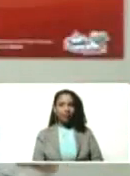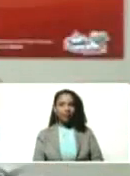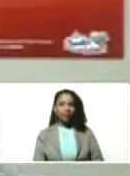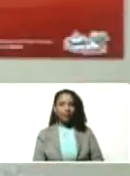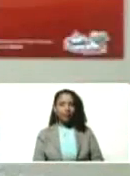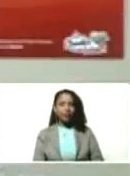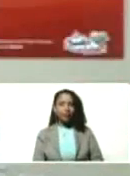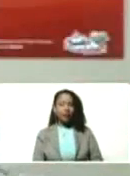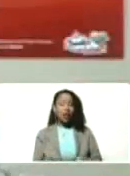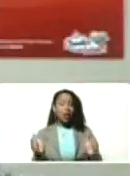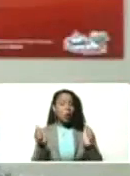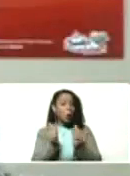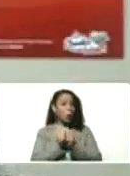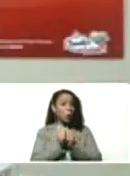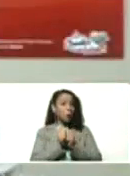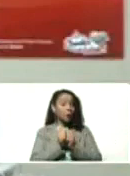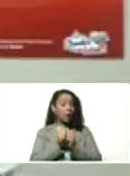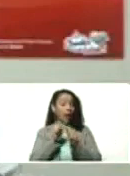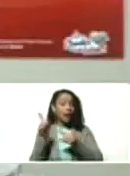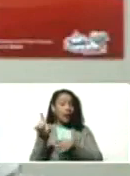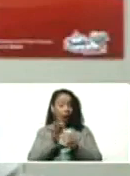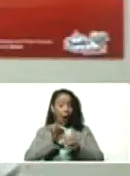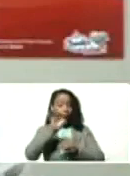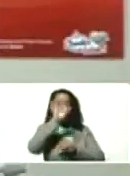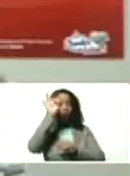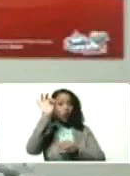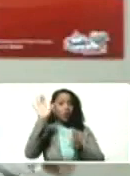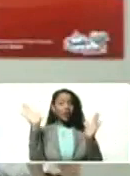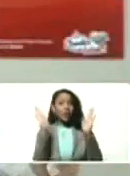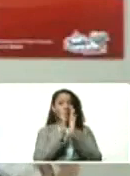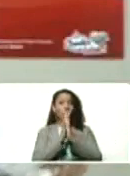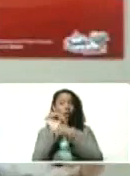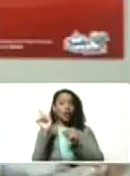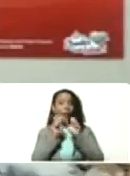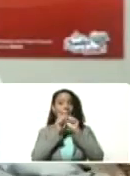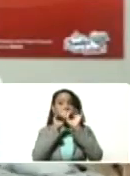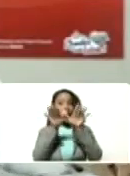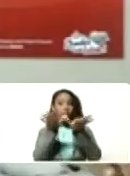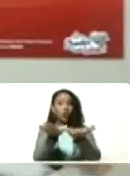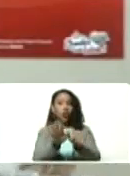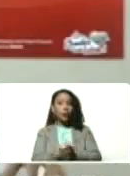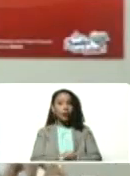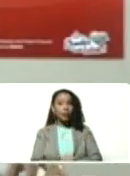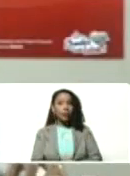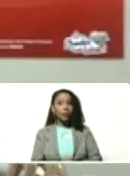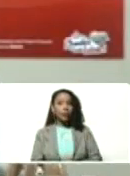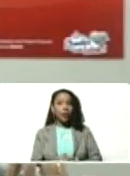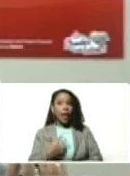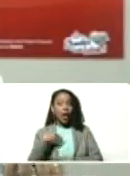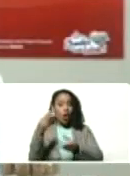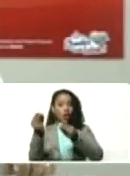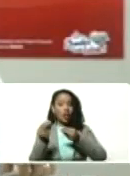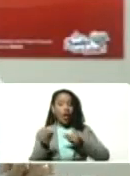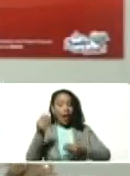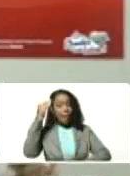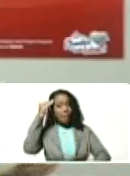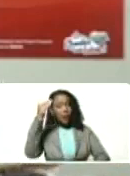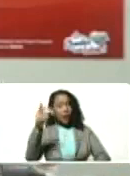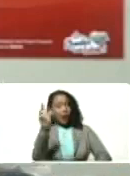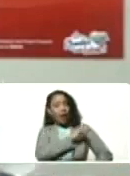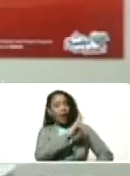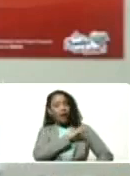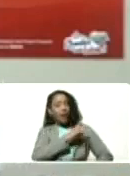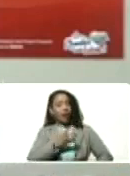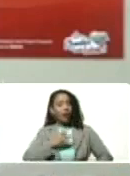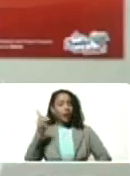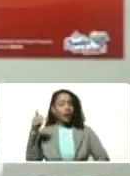Y con ese Espíritu Santo, con esas bendiciones que nos trae el almirante en jefe llegando